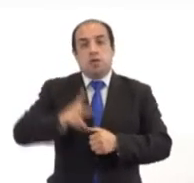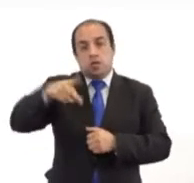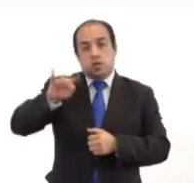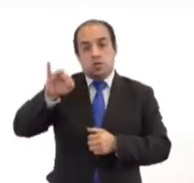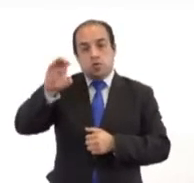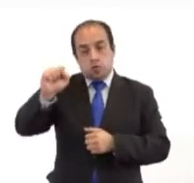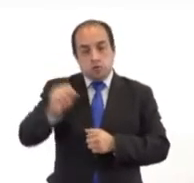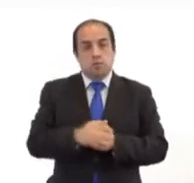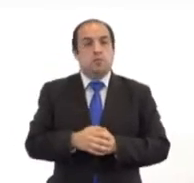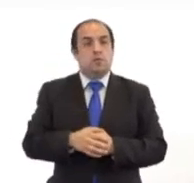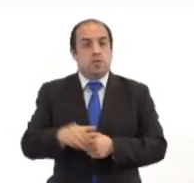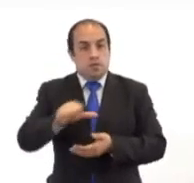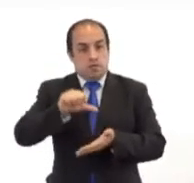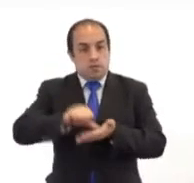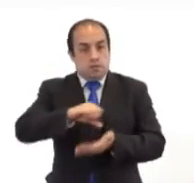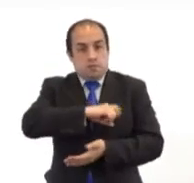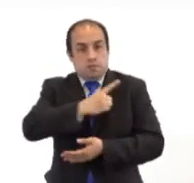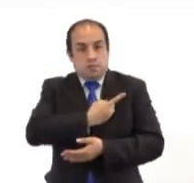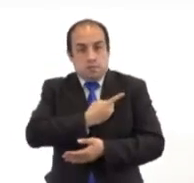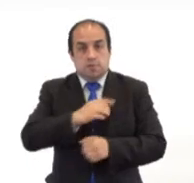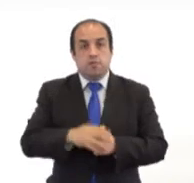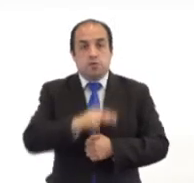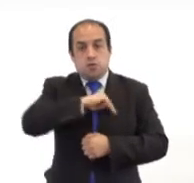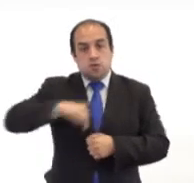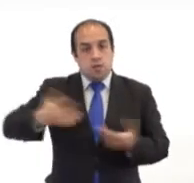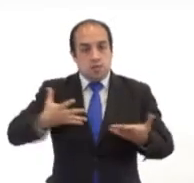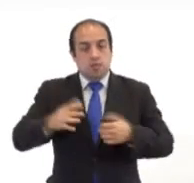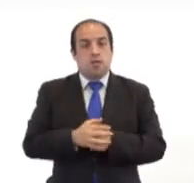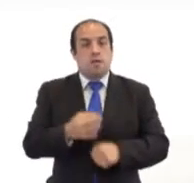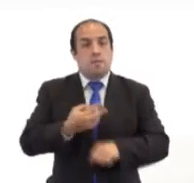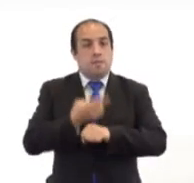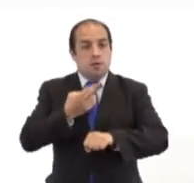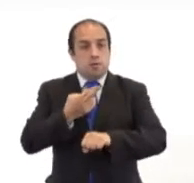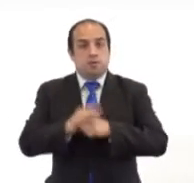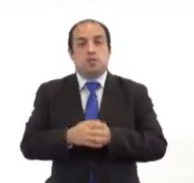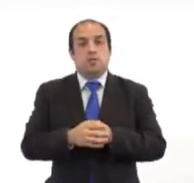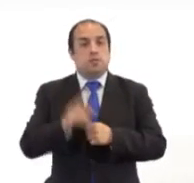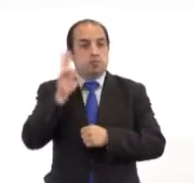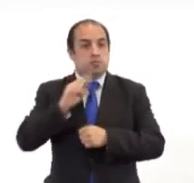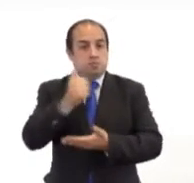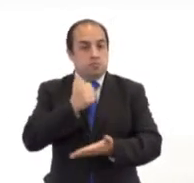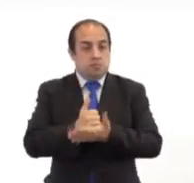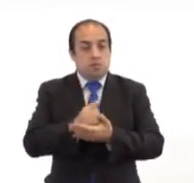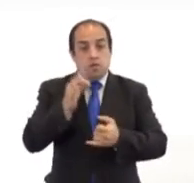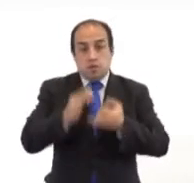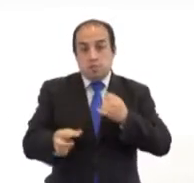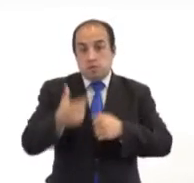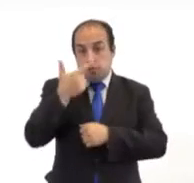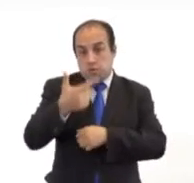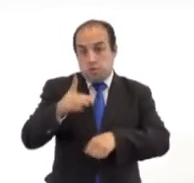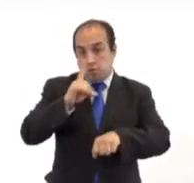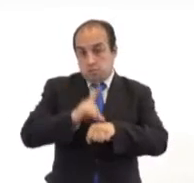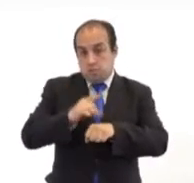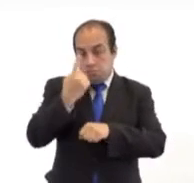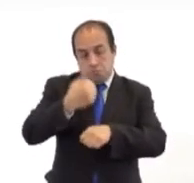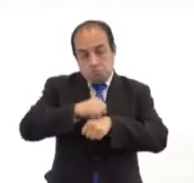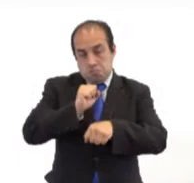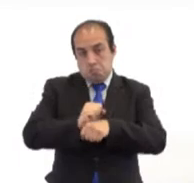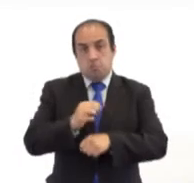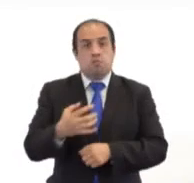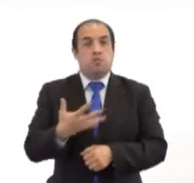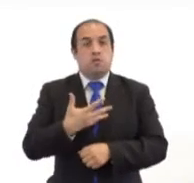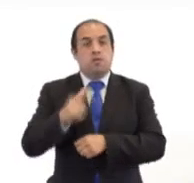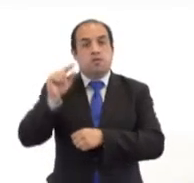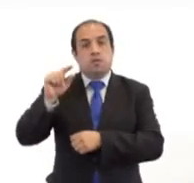y macrokioscos y centros de salud, donde estamos haciendo la gran mayoría de las pruebas de la ciudad, en los últimos 7 días, un poco más de